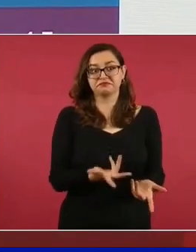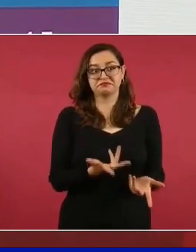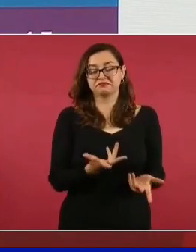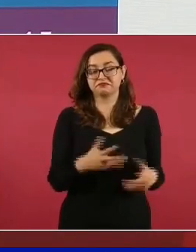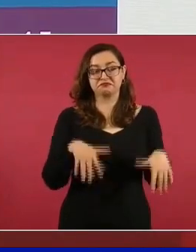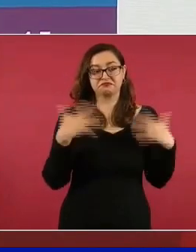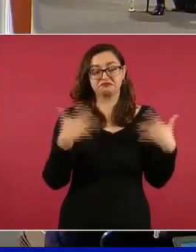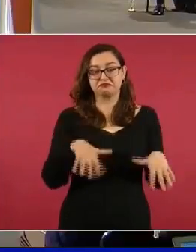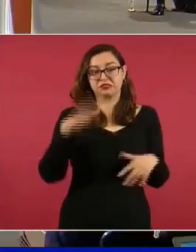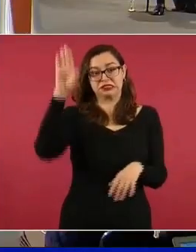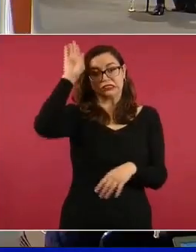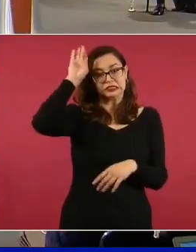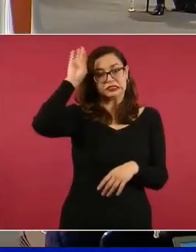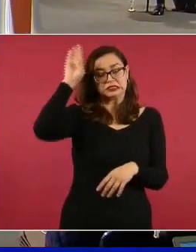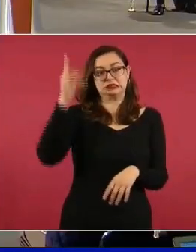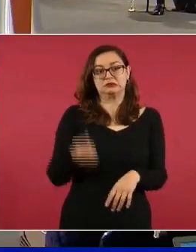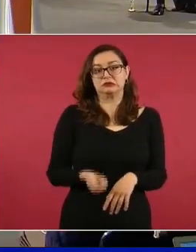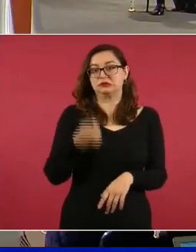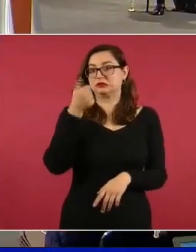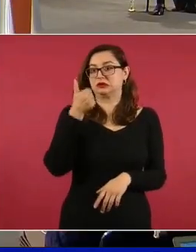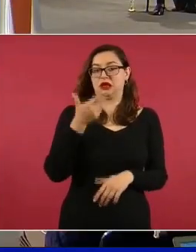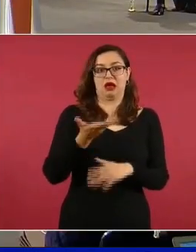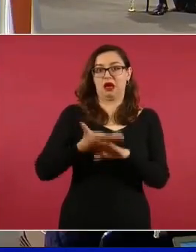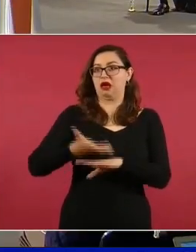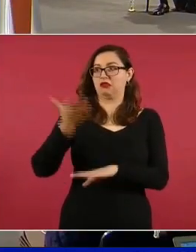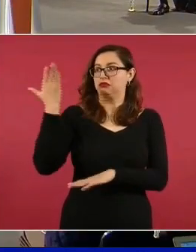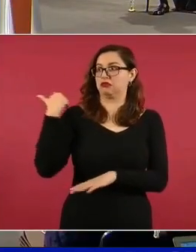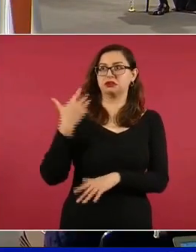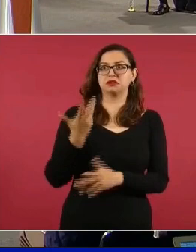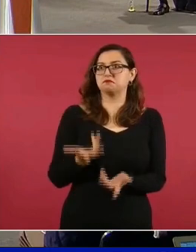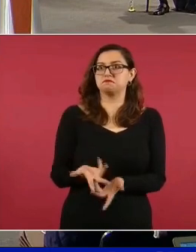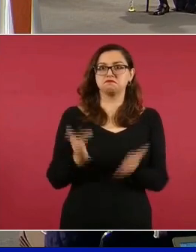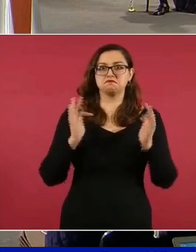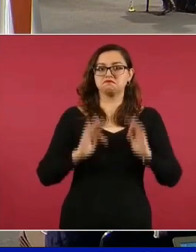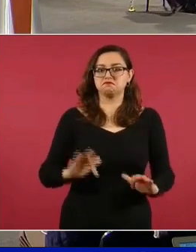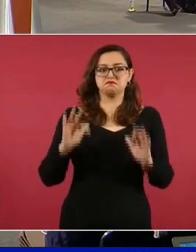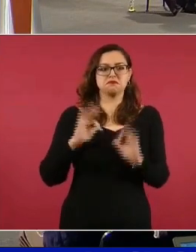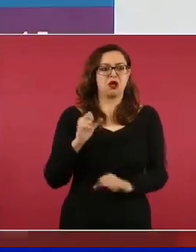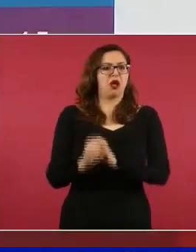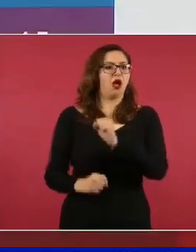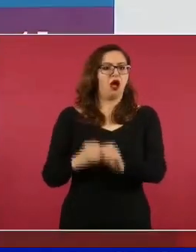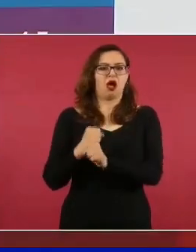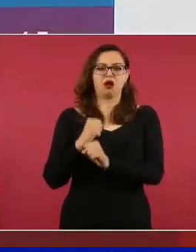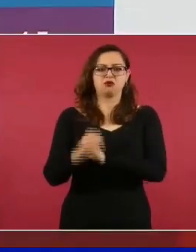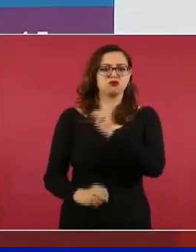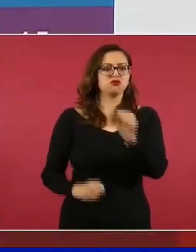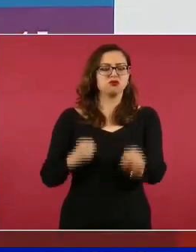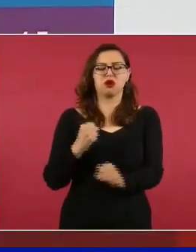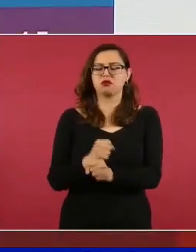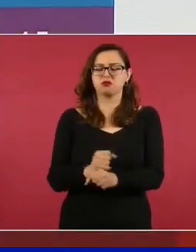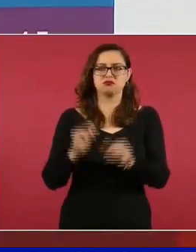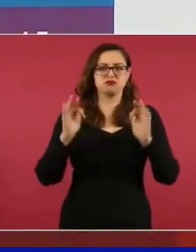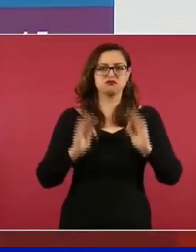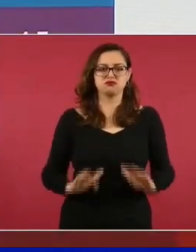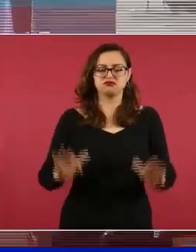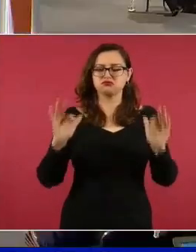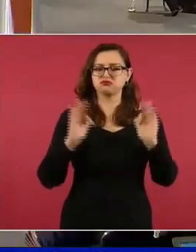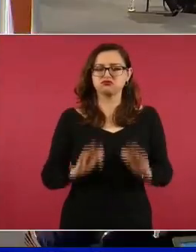se veía, muchos años que no se veía, que la gasolina